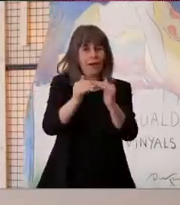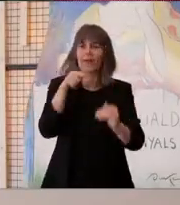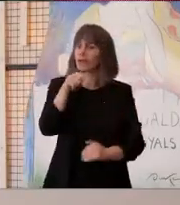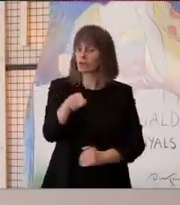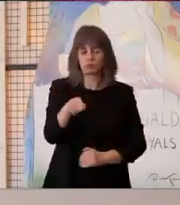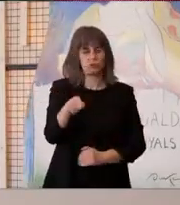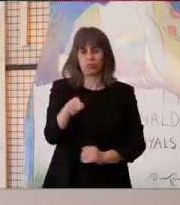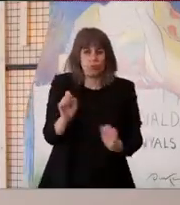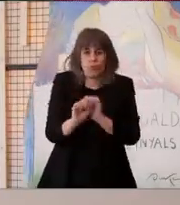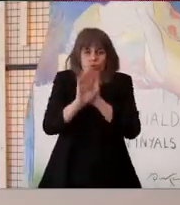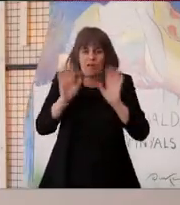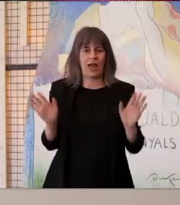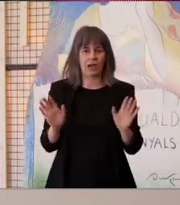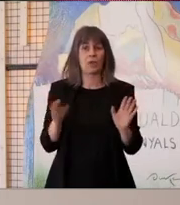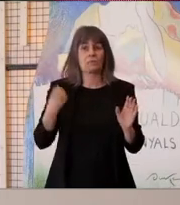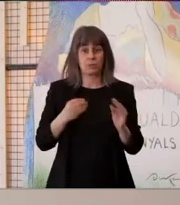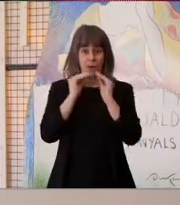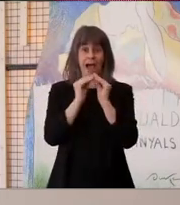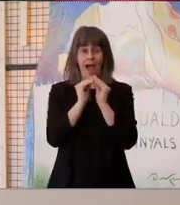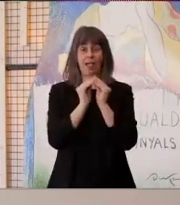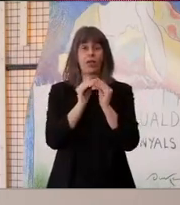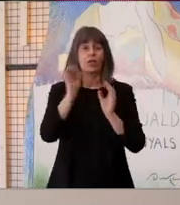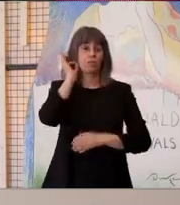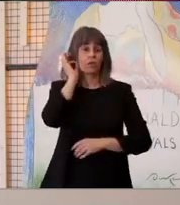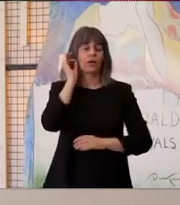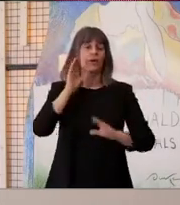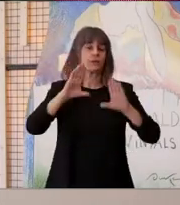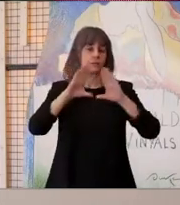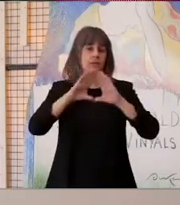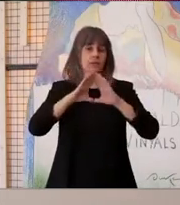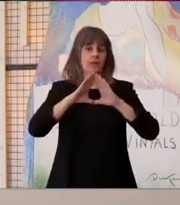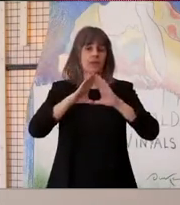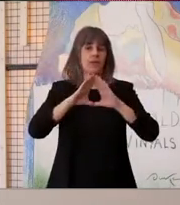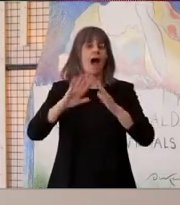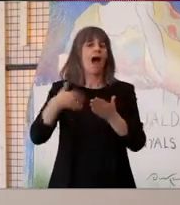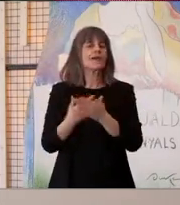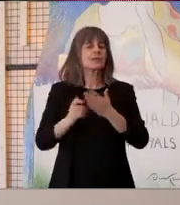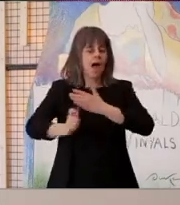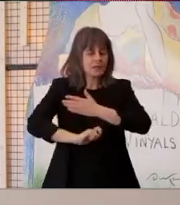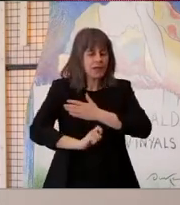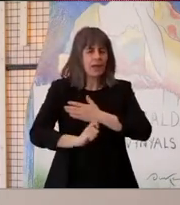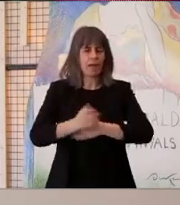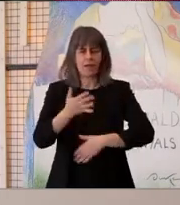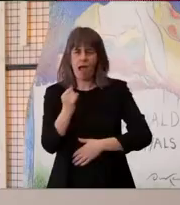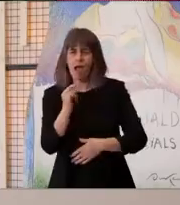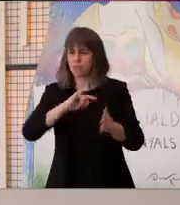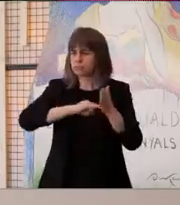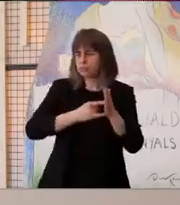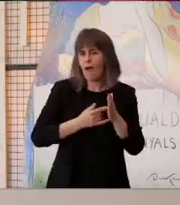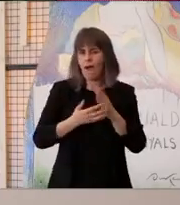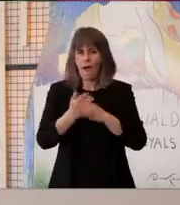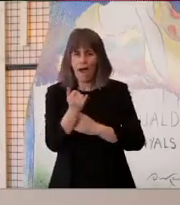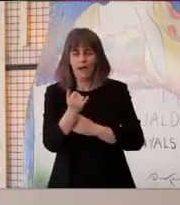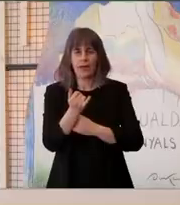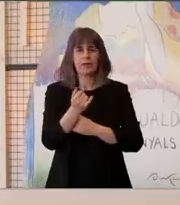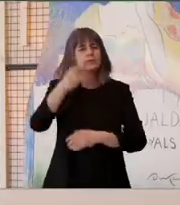que han elaborado las mujeres feministas que además hasta tenían una estrategia hay una táctica conscientes